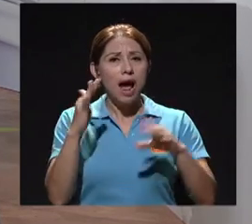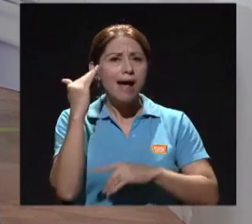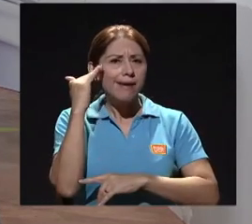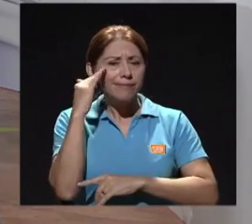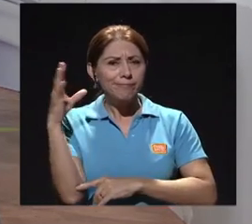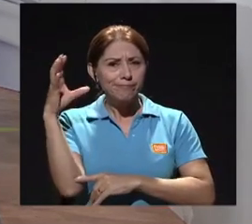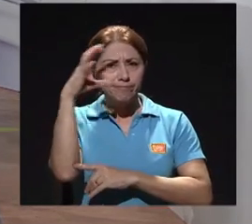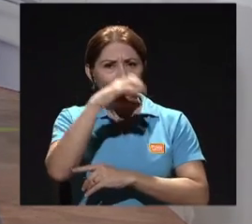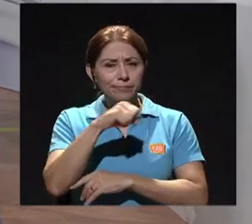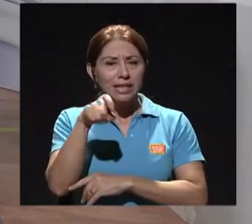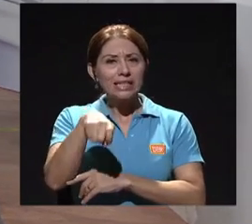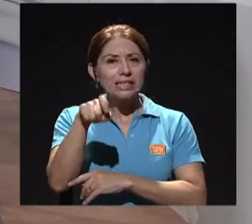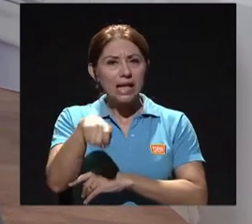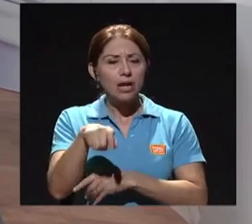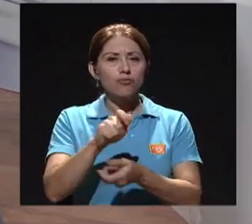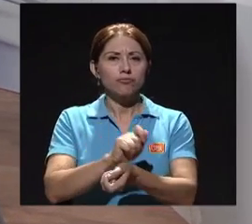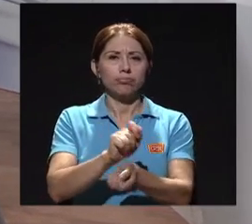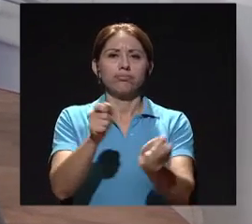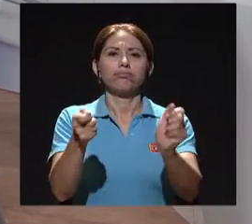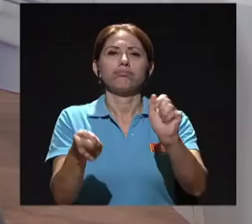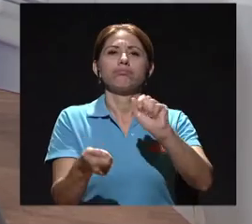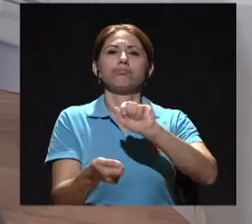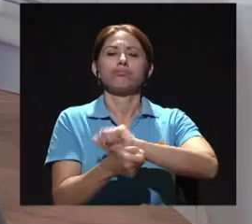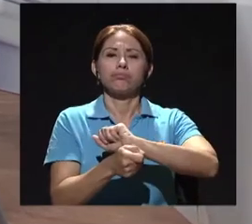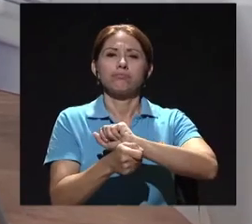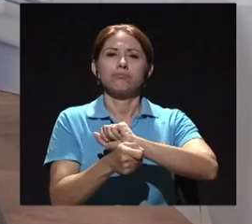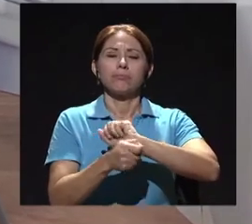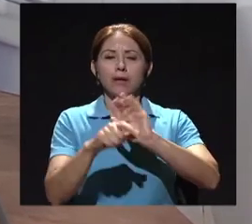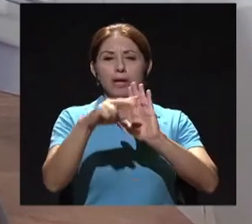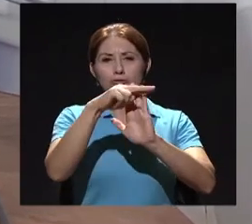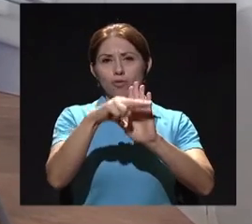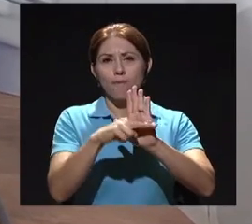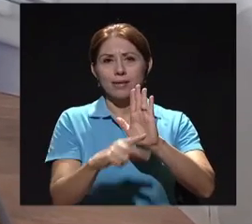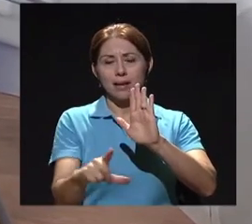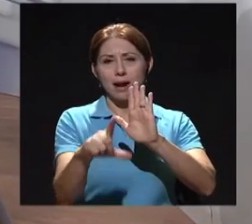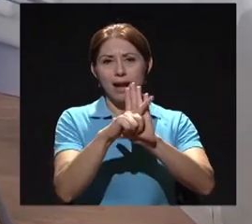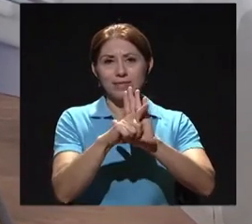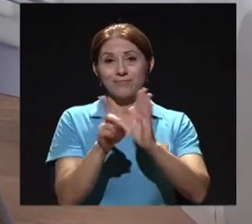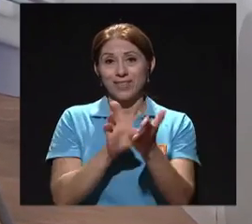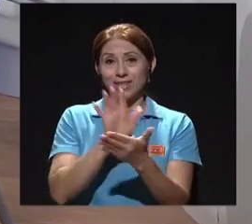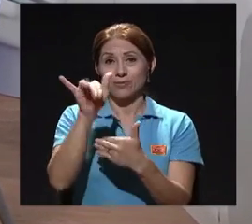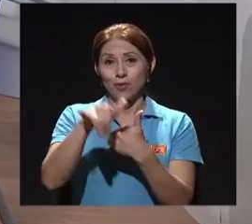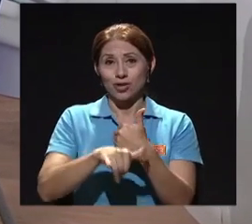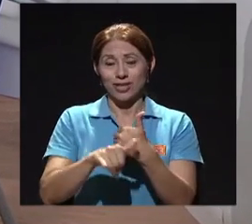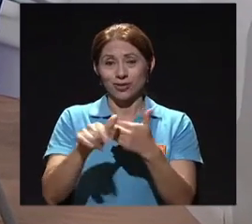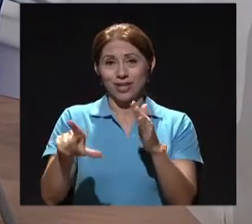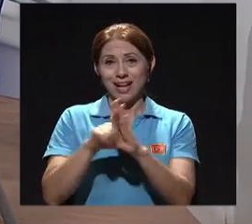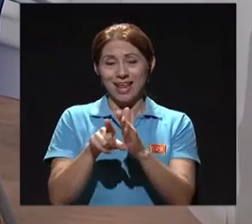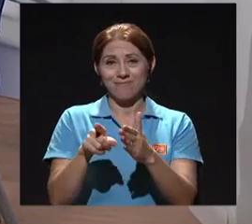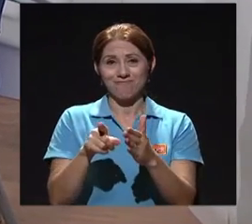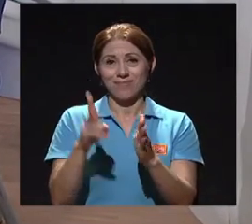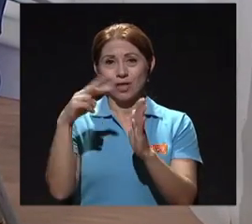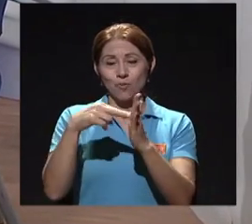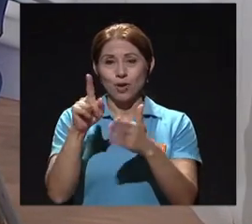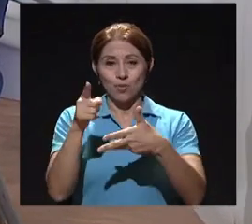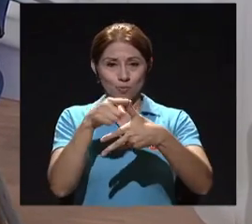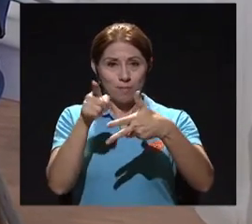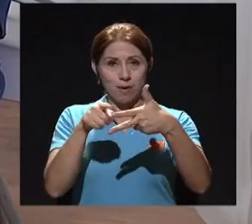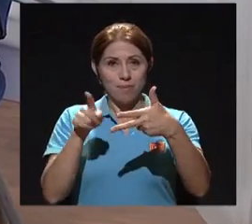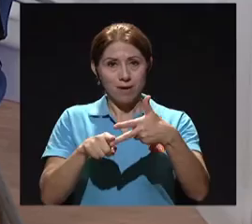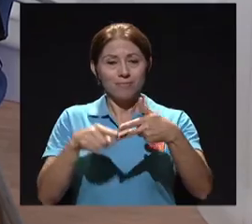el marco jurídico mejorarlo entonces tres proyectos de ley que 9 2001 abren el debate